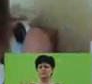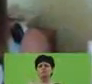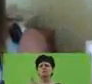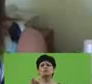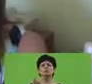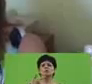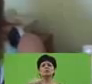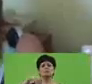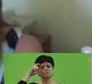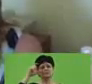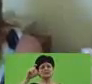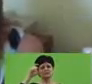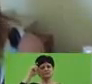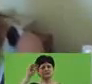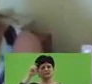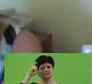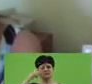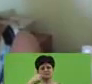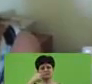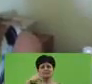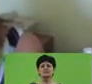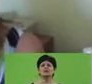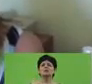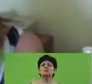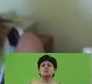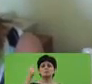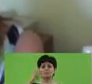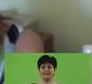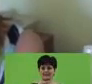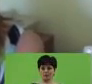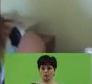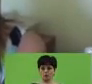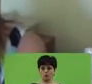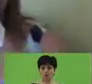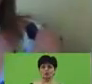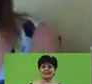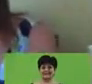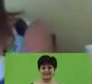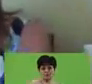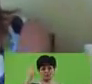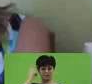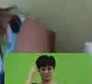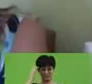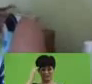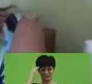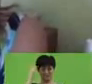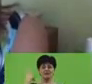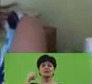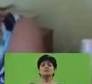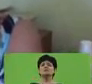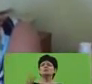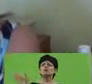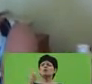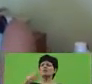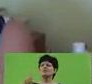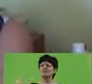Castro, soy médico, neuróloga infantil, trabajo con la discapacidad. Somos tan diversos y,